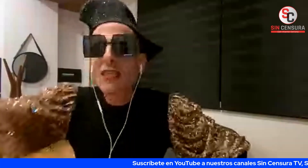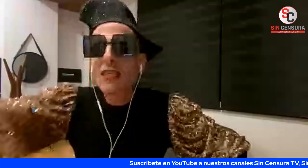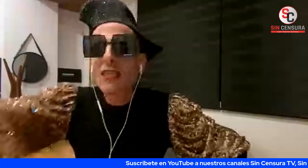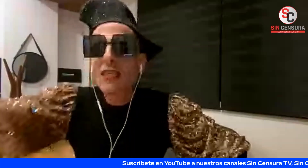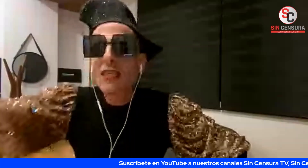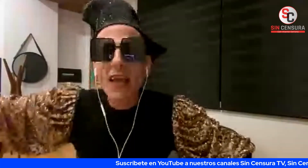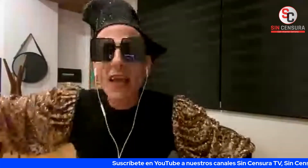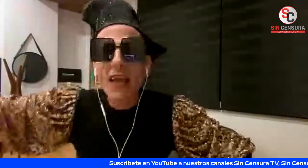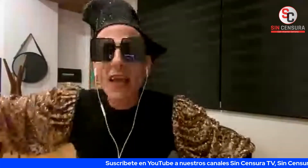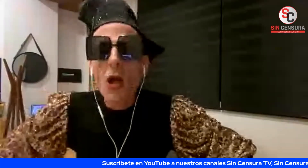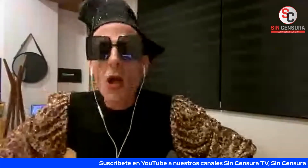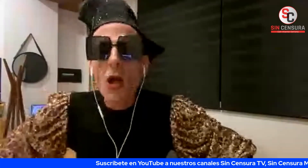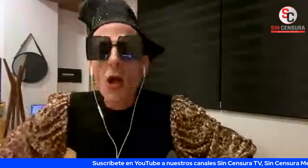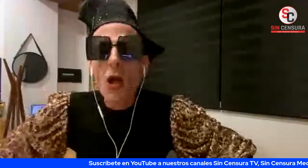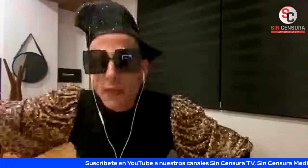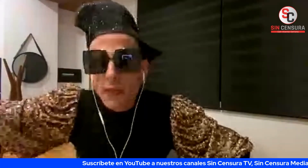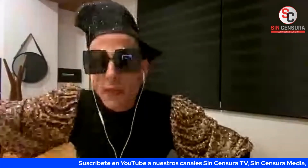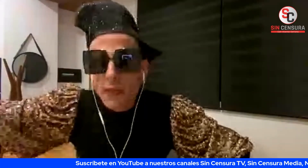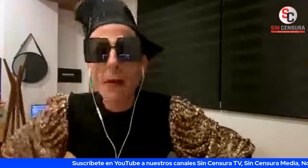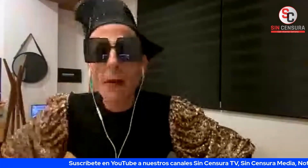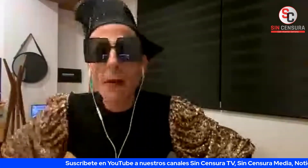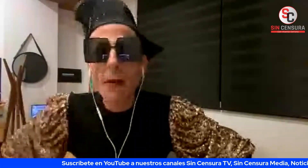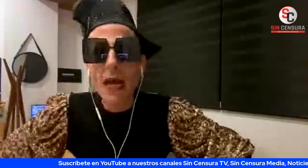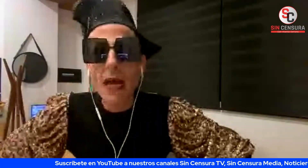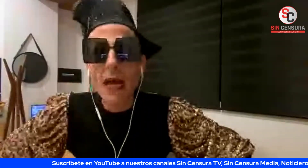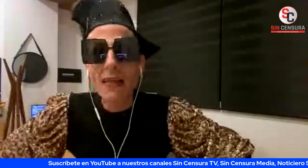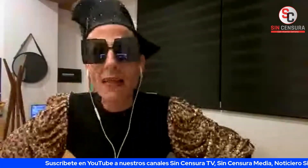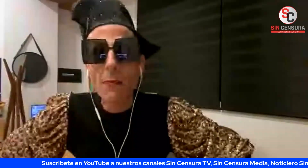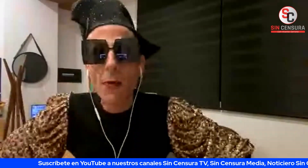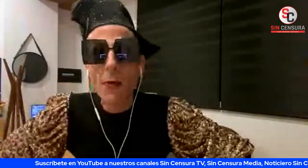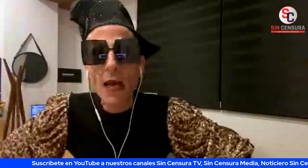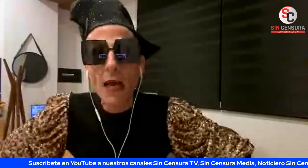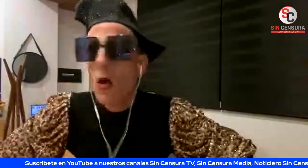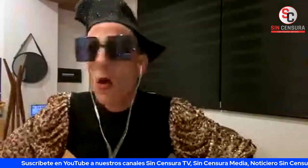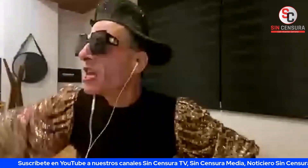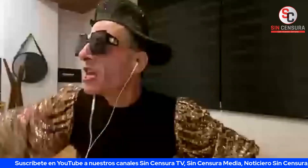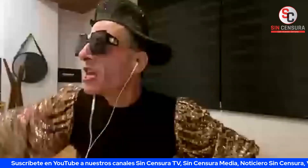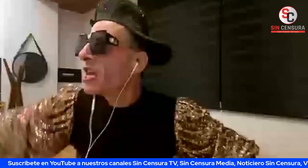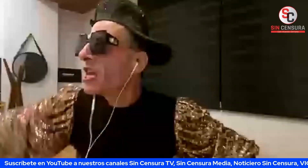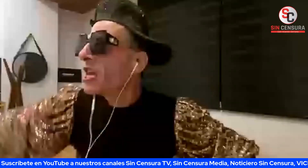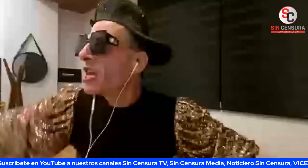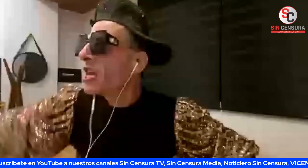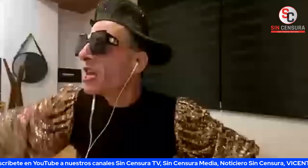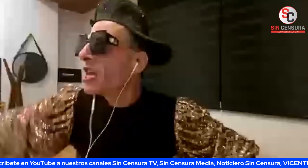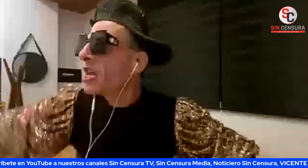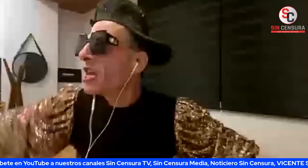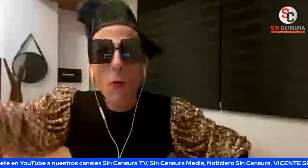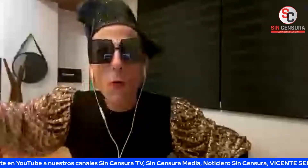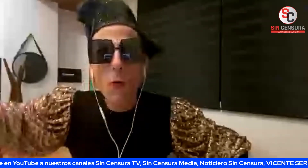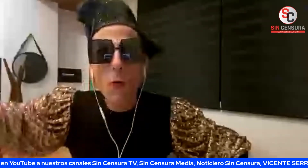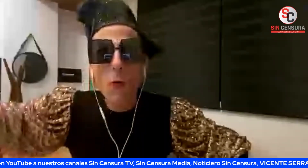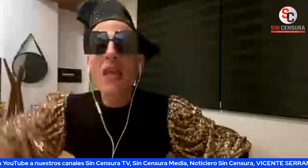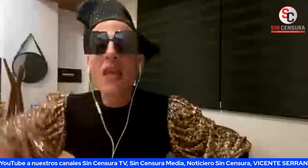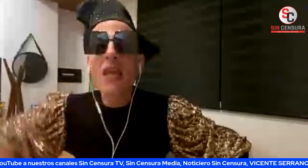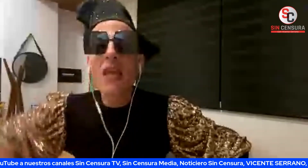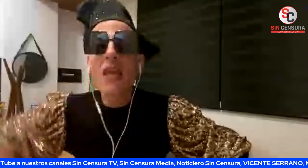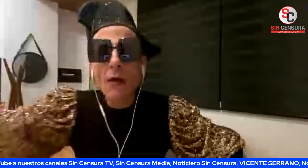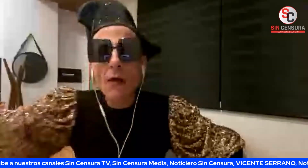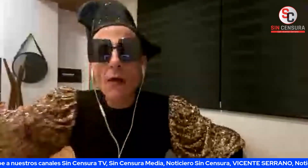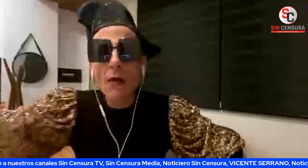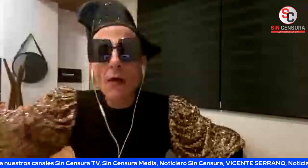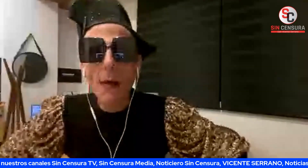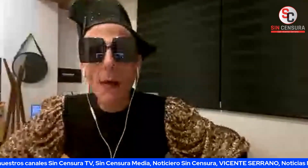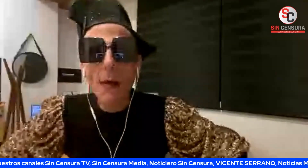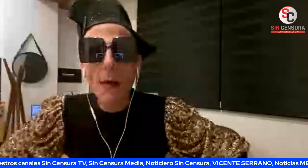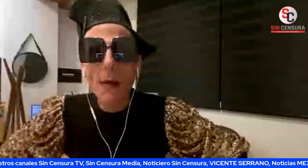relación si se han dedicado los tres juntos a ver cómo sacan adelante ese proyecto y se han juntado y han trabajado juntos? Y a